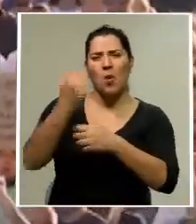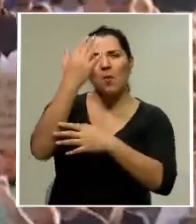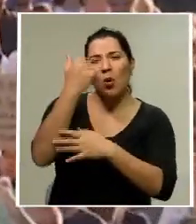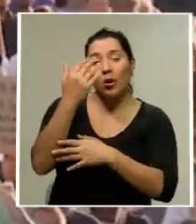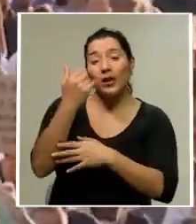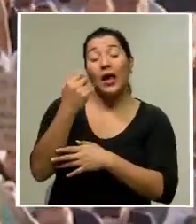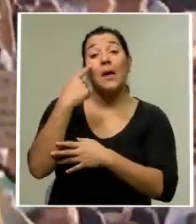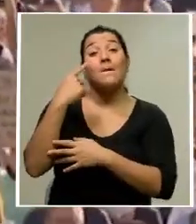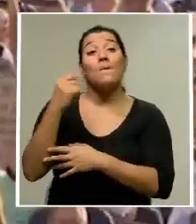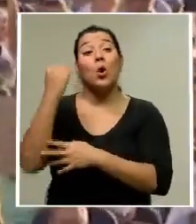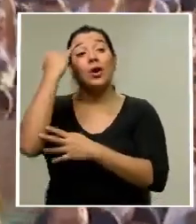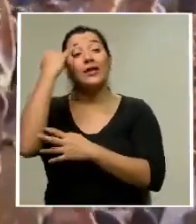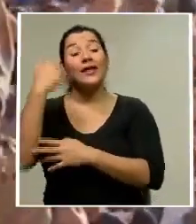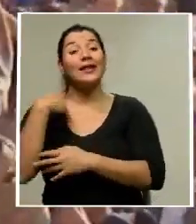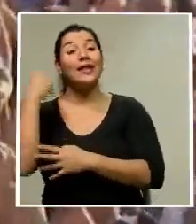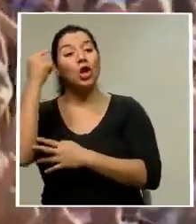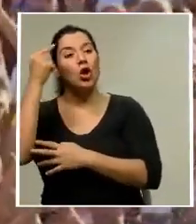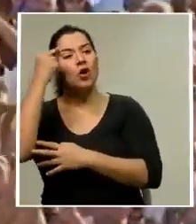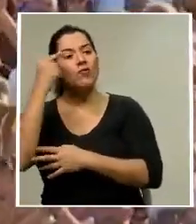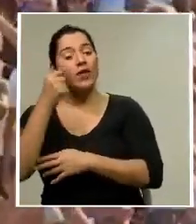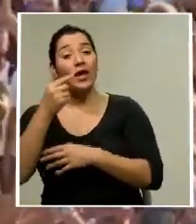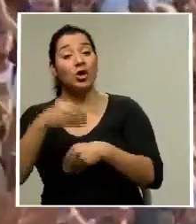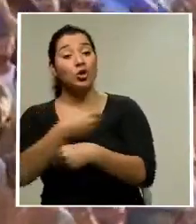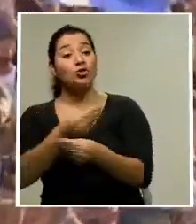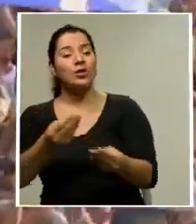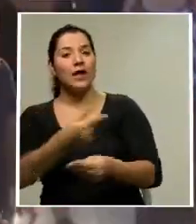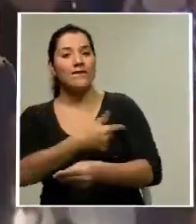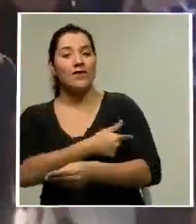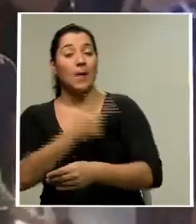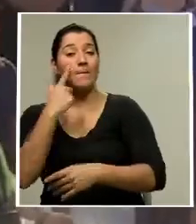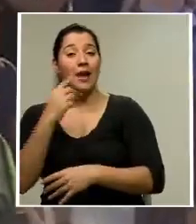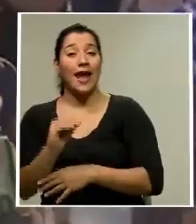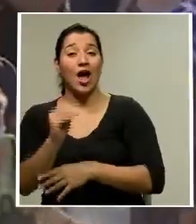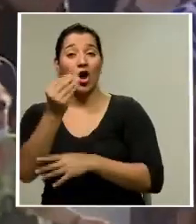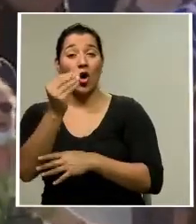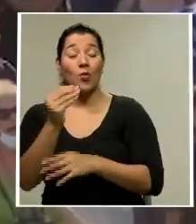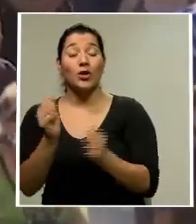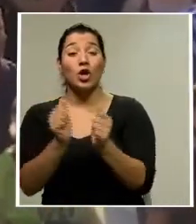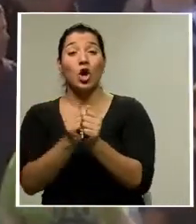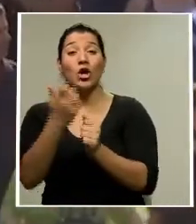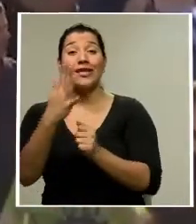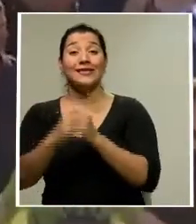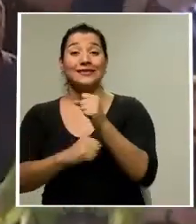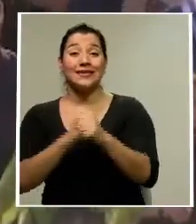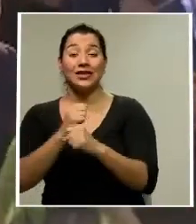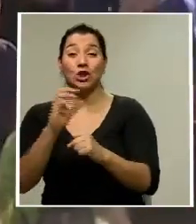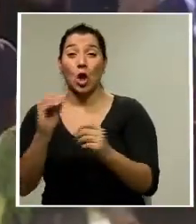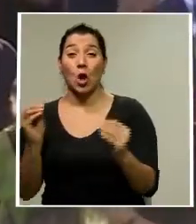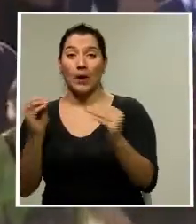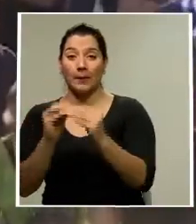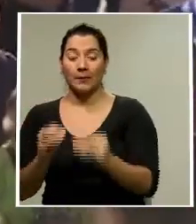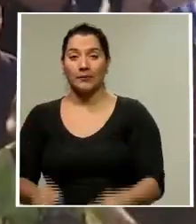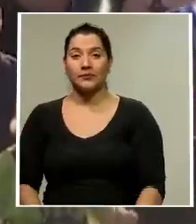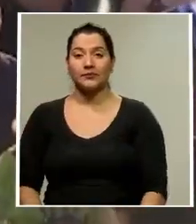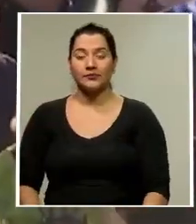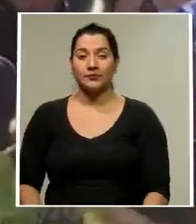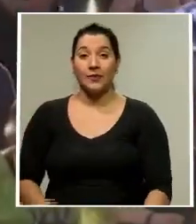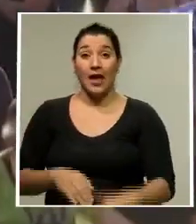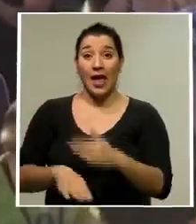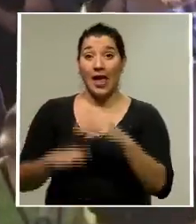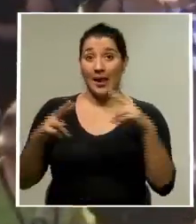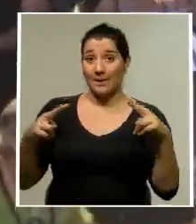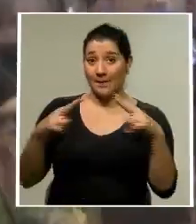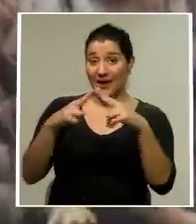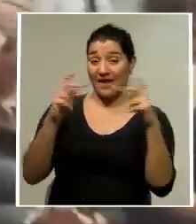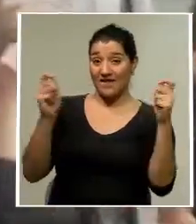iniciativa gubernamental de poner la vacuna a disposición de los adolescentes a partir de los 15 años. En París, la